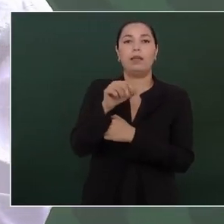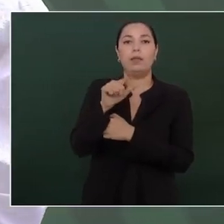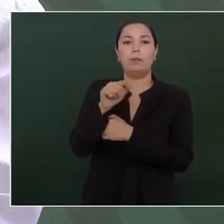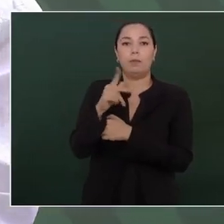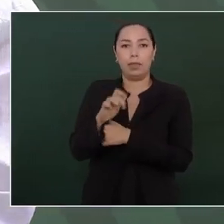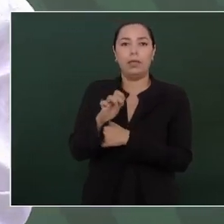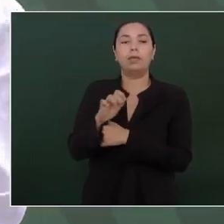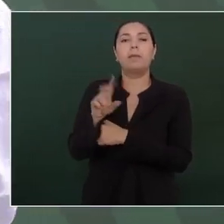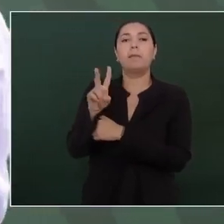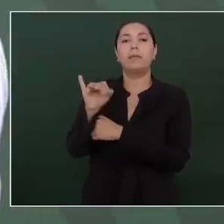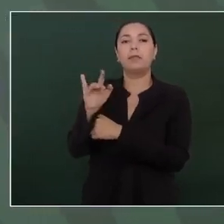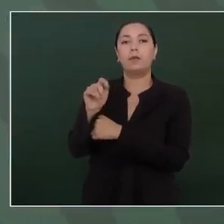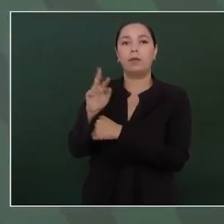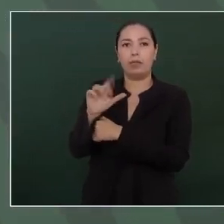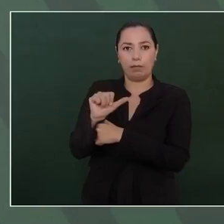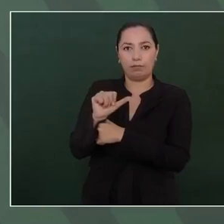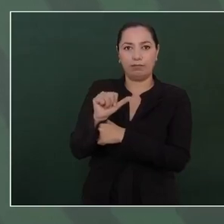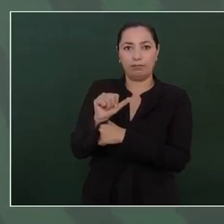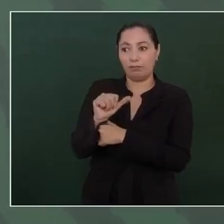Sí.